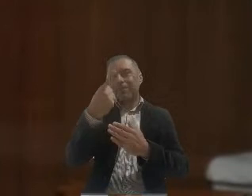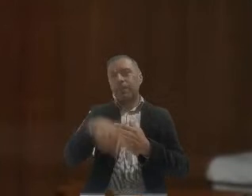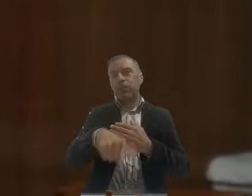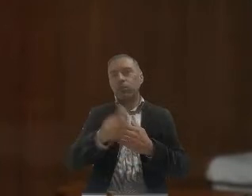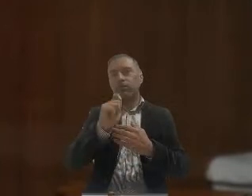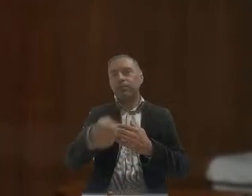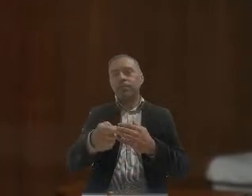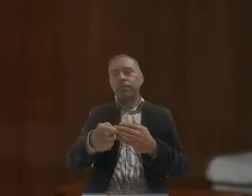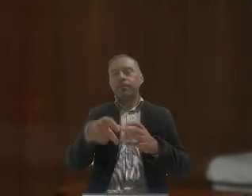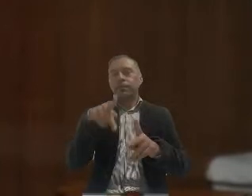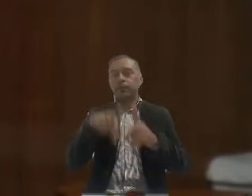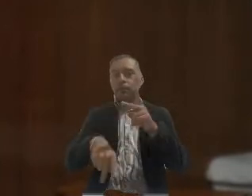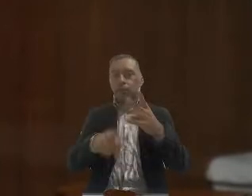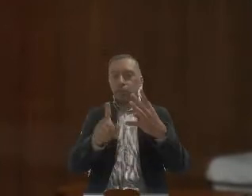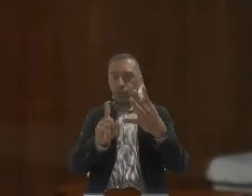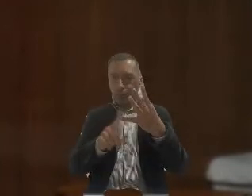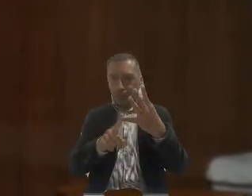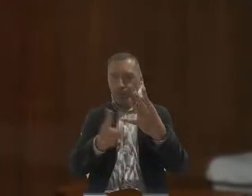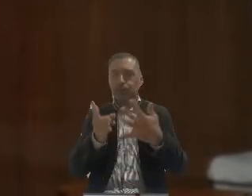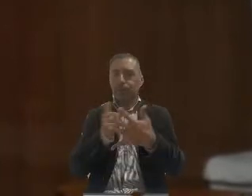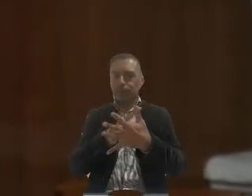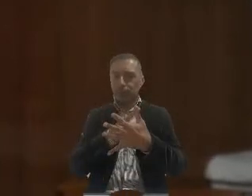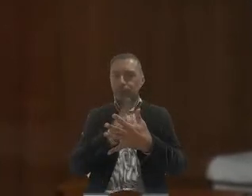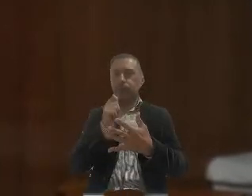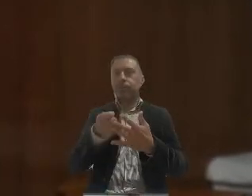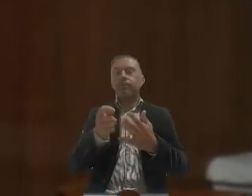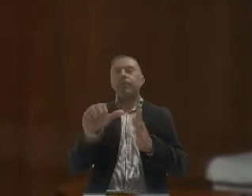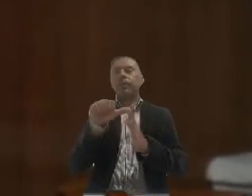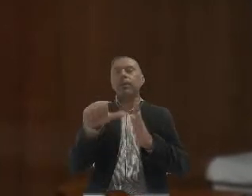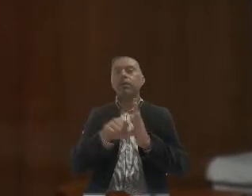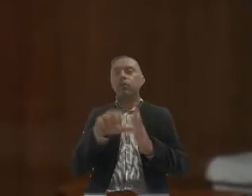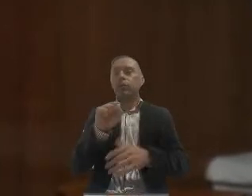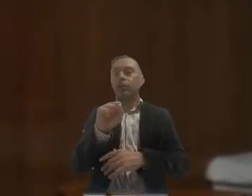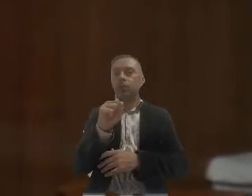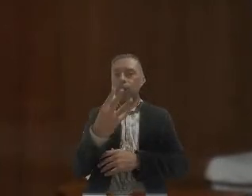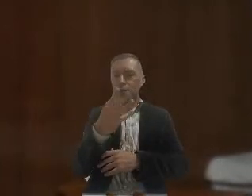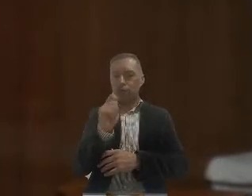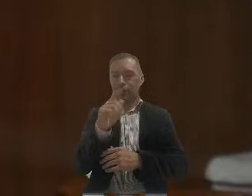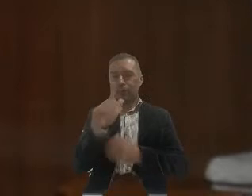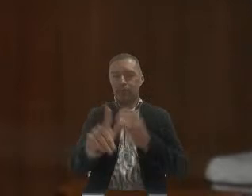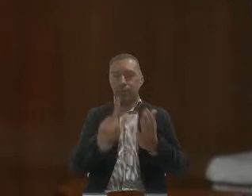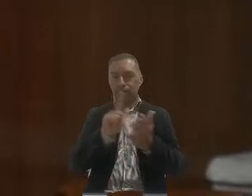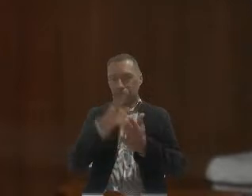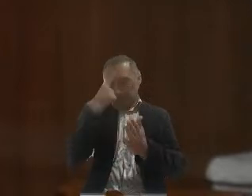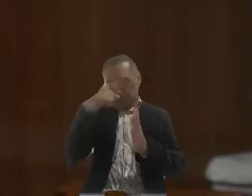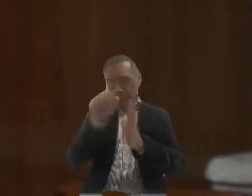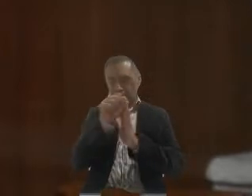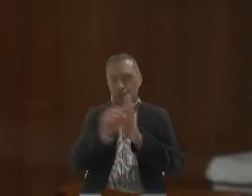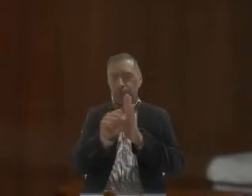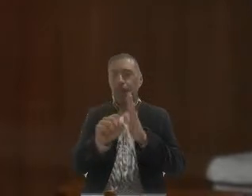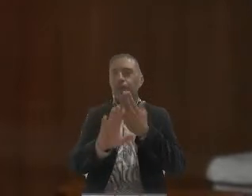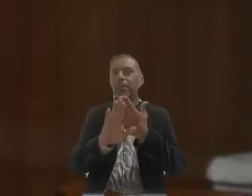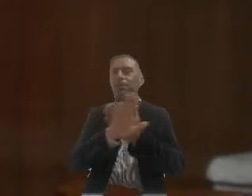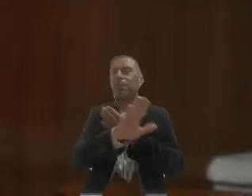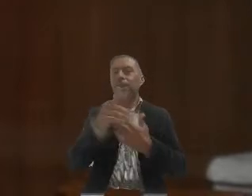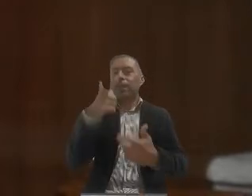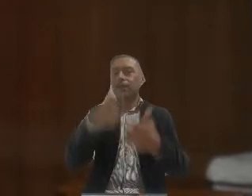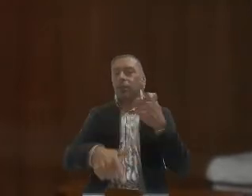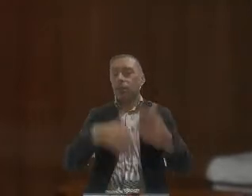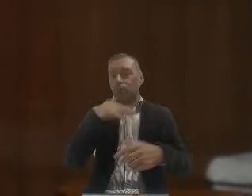reforman las fracciones cuarta y quinta del artículo 64 de la Ley del Sistema Anticorrupción del Estado de México y